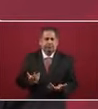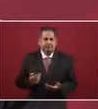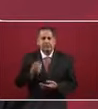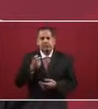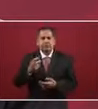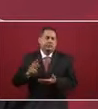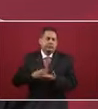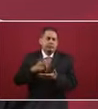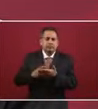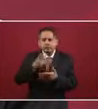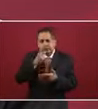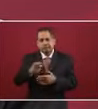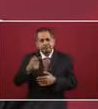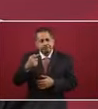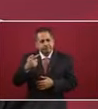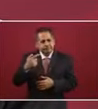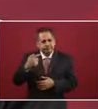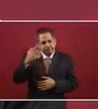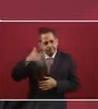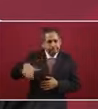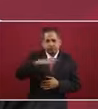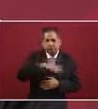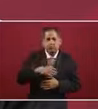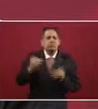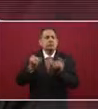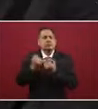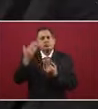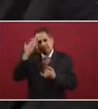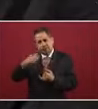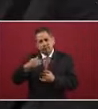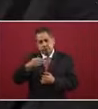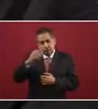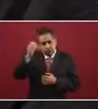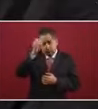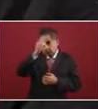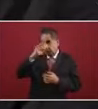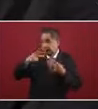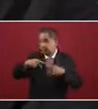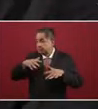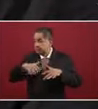he dicho en otras ocasiones, como la fuerza de la opinión pública.